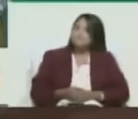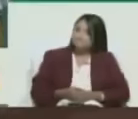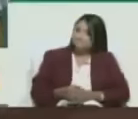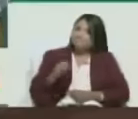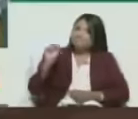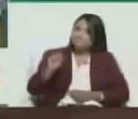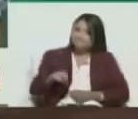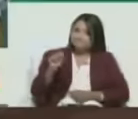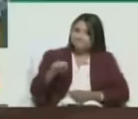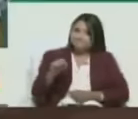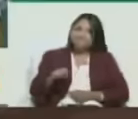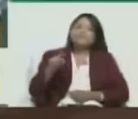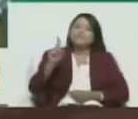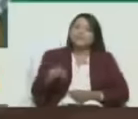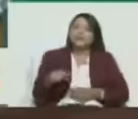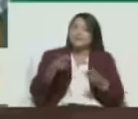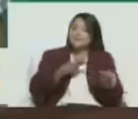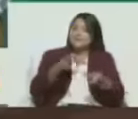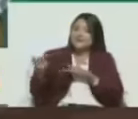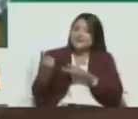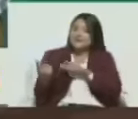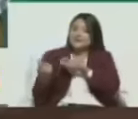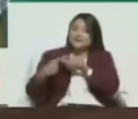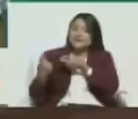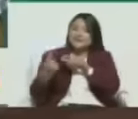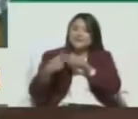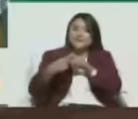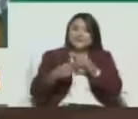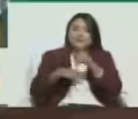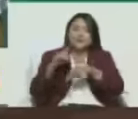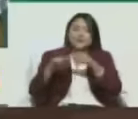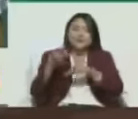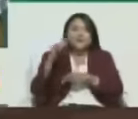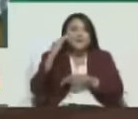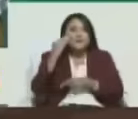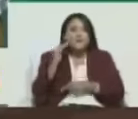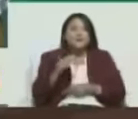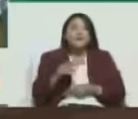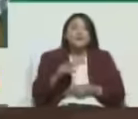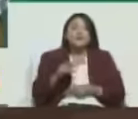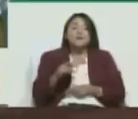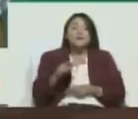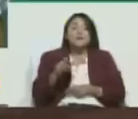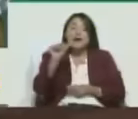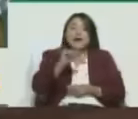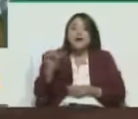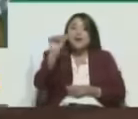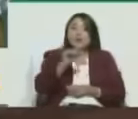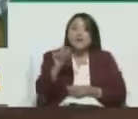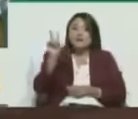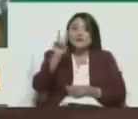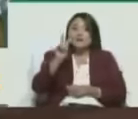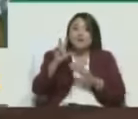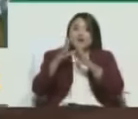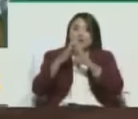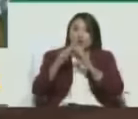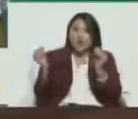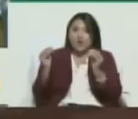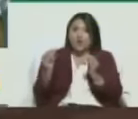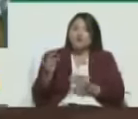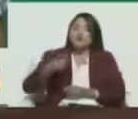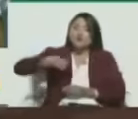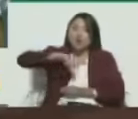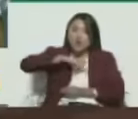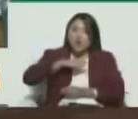también de una vez a que nos sigan en cada una de las redes sociales, @VenezuelaToda. Por estas plataformas estaremos